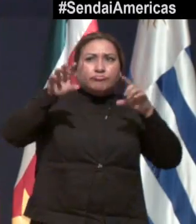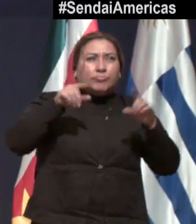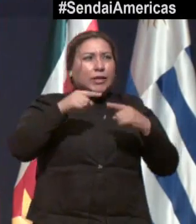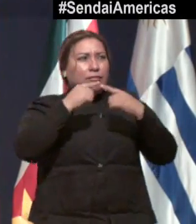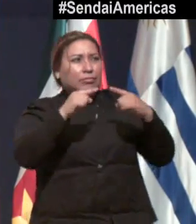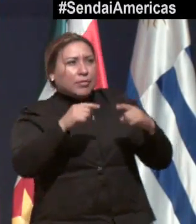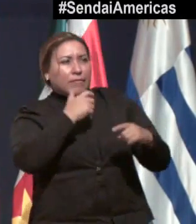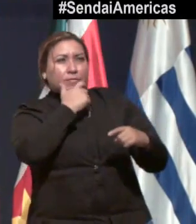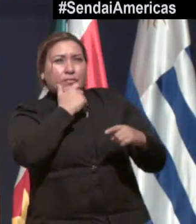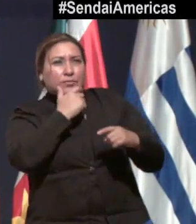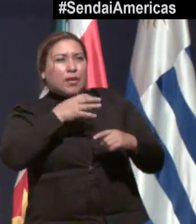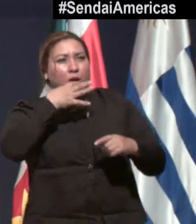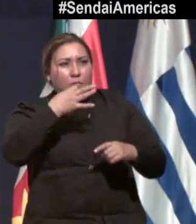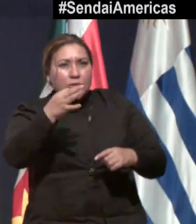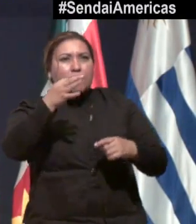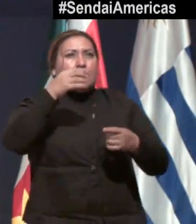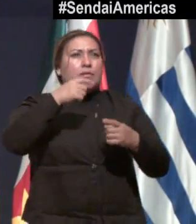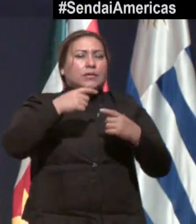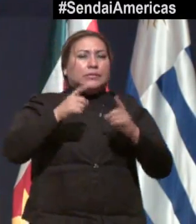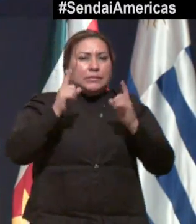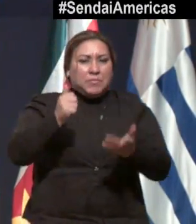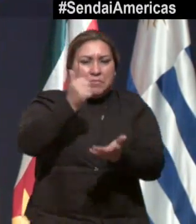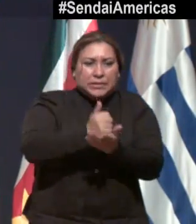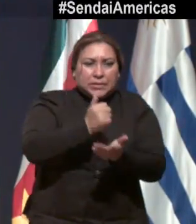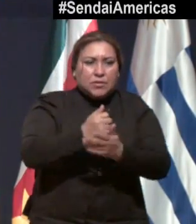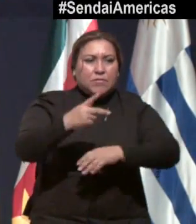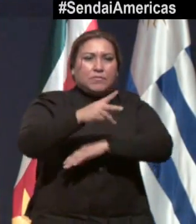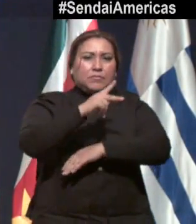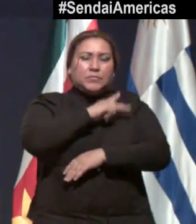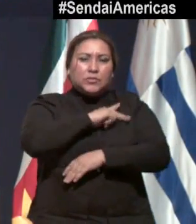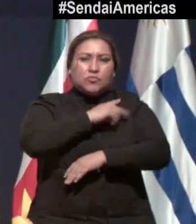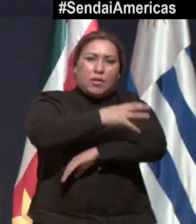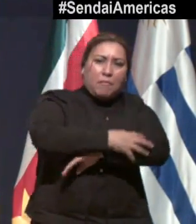multiperspectiva, con la participación de los sectores vulnerables o vulnerados,